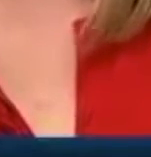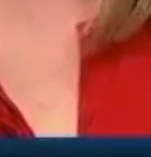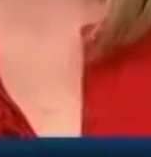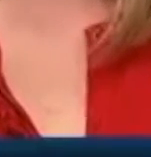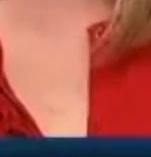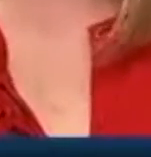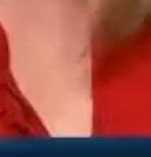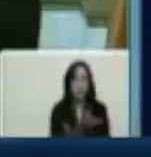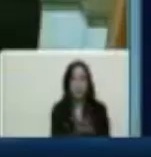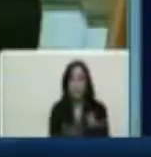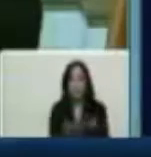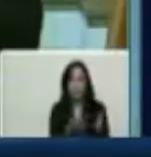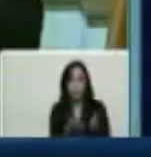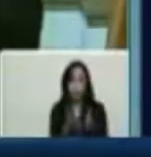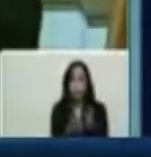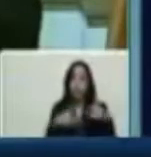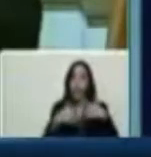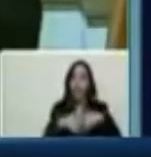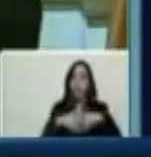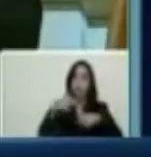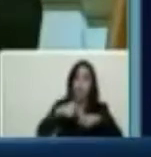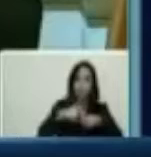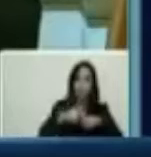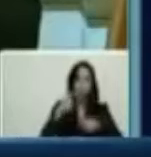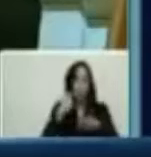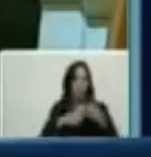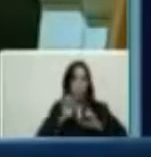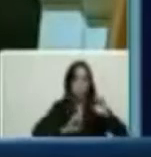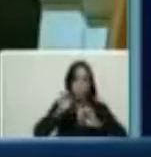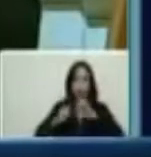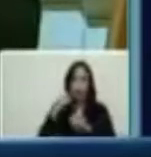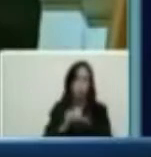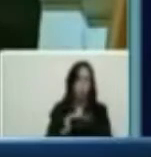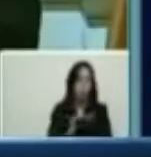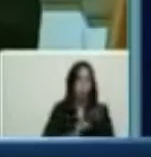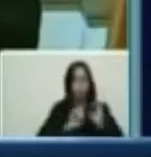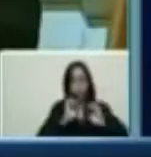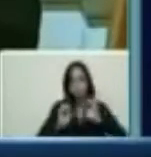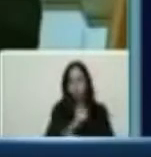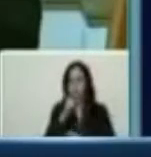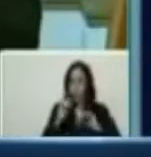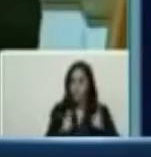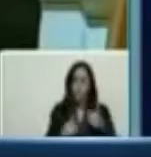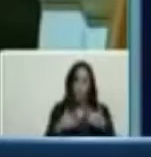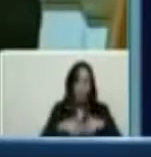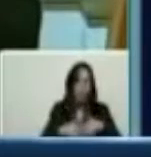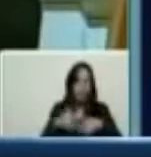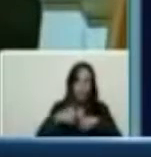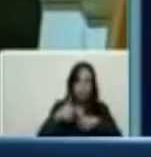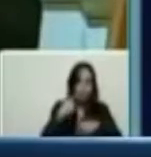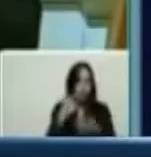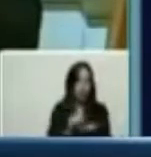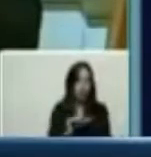Las elecciones contra Capriles, ahí hubo fraude. Pero la pregunta es que nadie se sostiene solamente con las bayonetas. Pero lleva tiempo sosteniéndose así. Lo que pasa